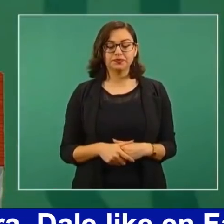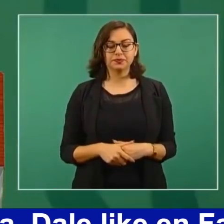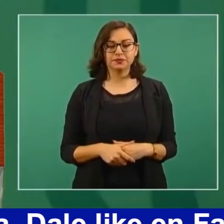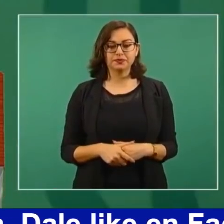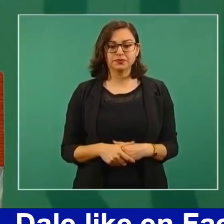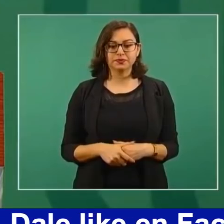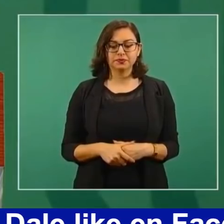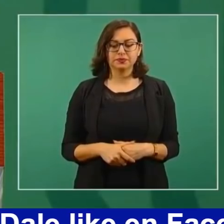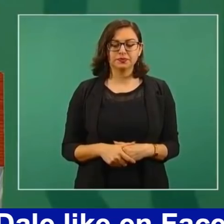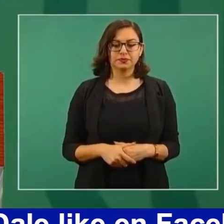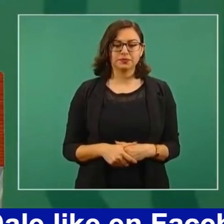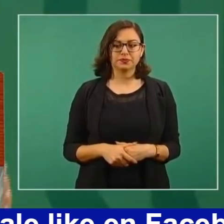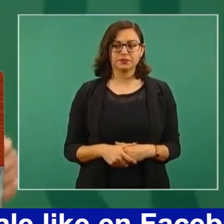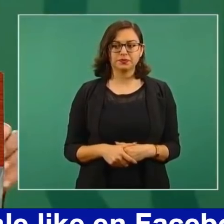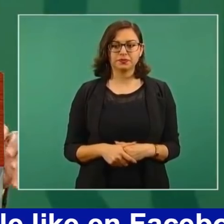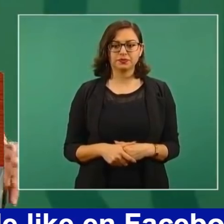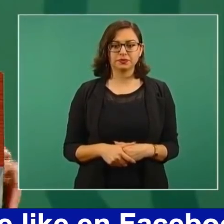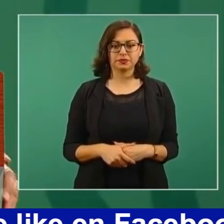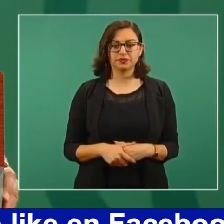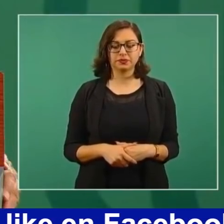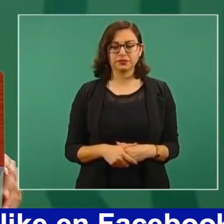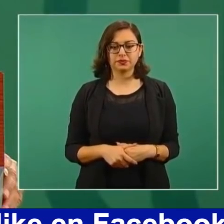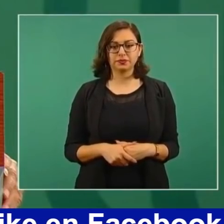lo que decían los